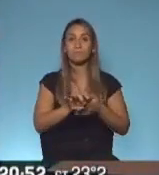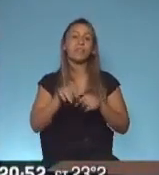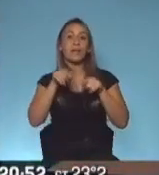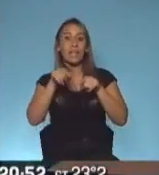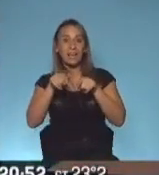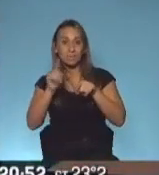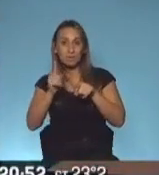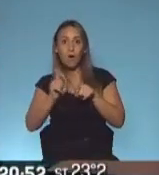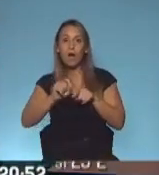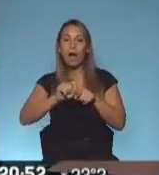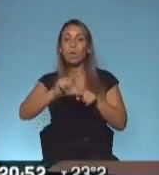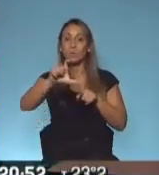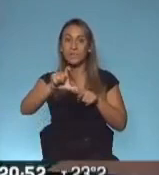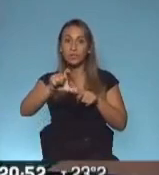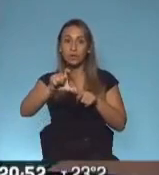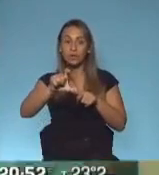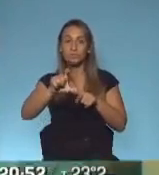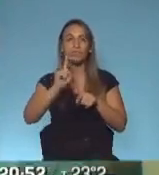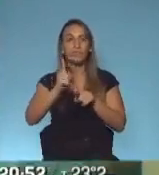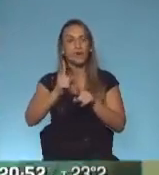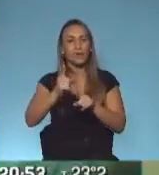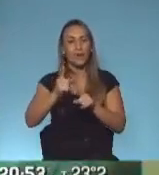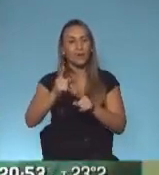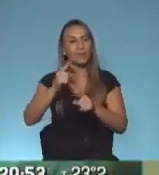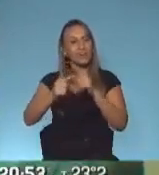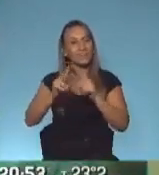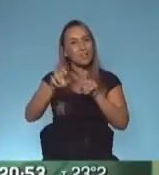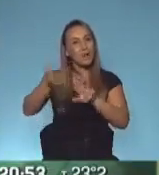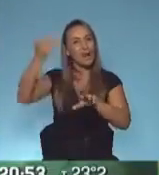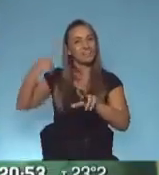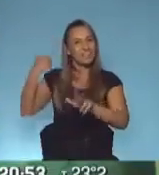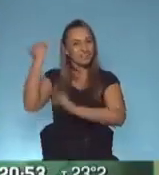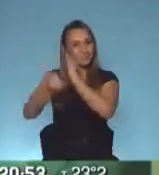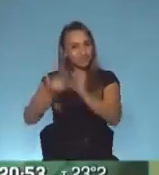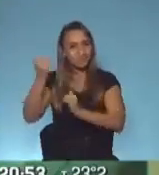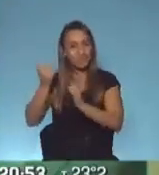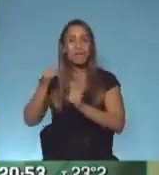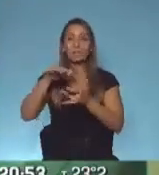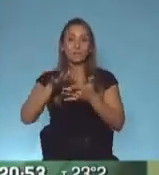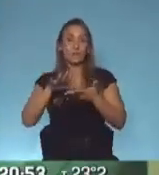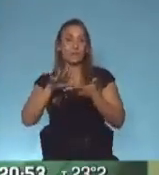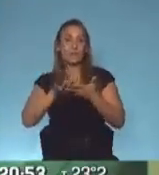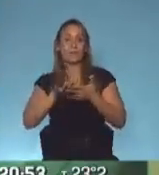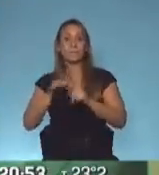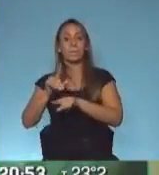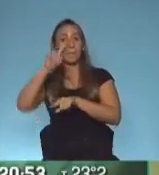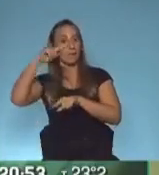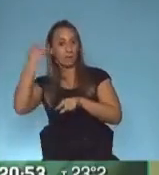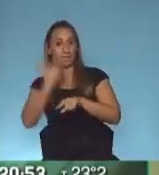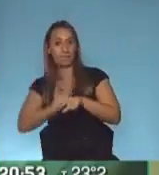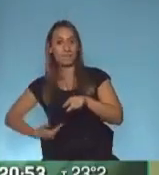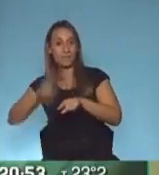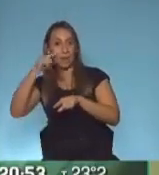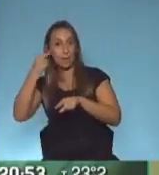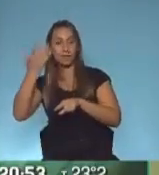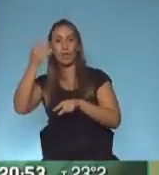para ratificar algo que hablábamos ayer, ¿no? Después del discurso polémico, se puede decir, de Alberto Fernández el domingo,